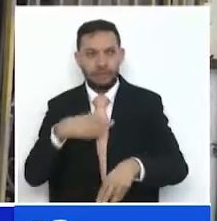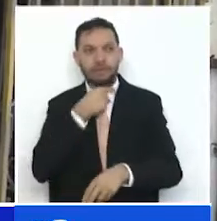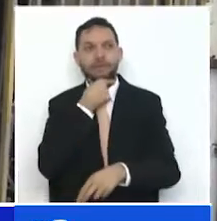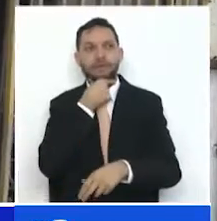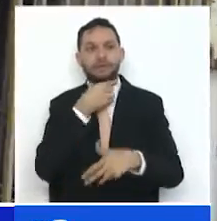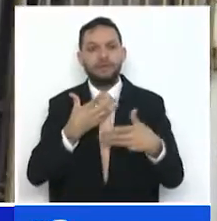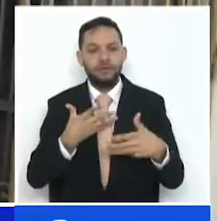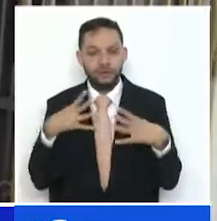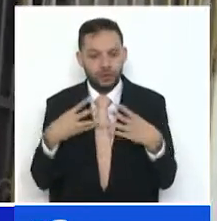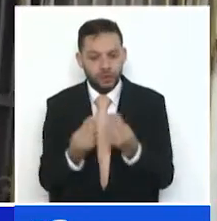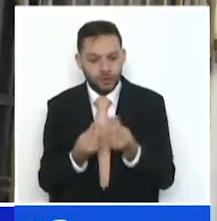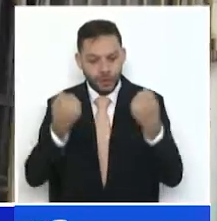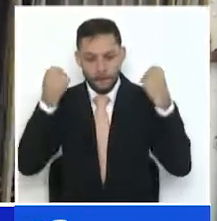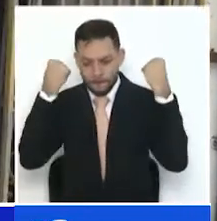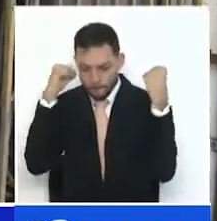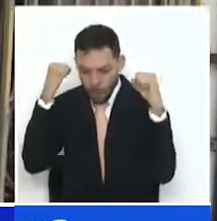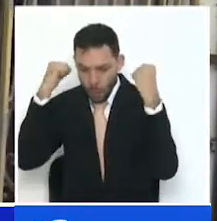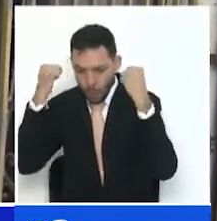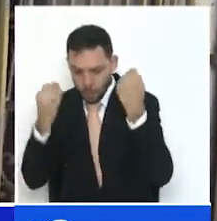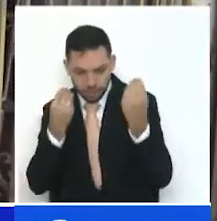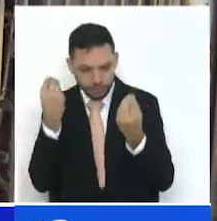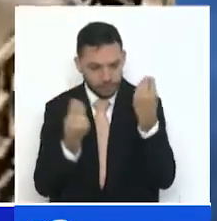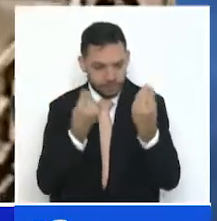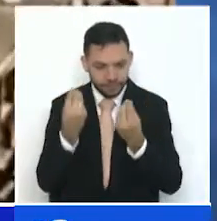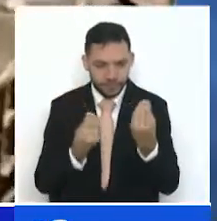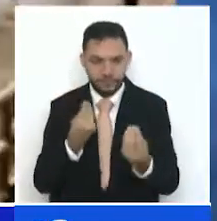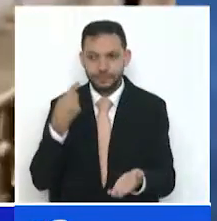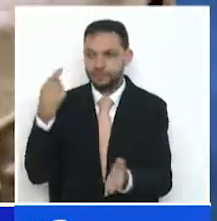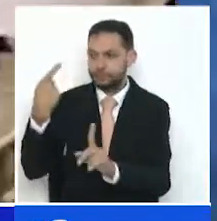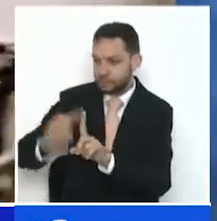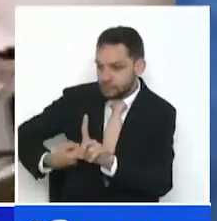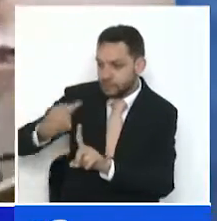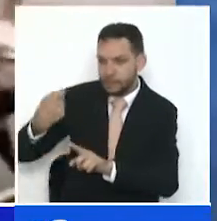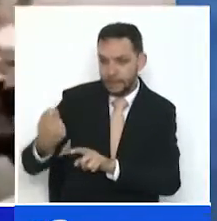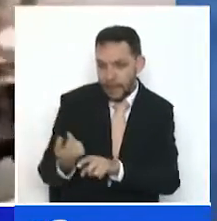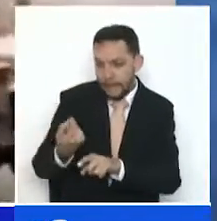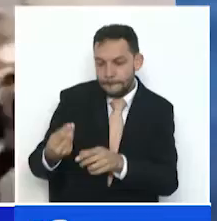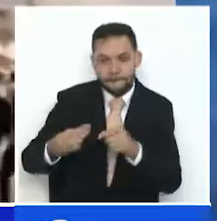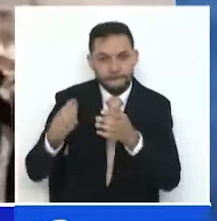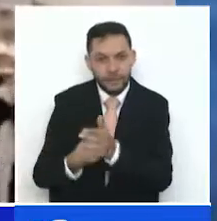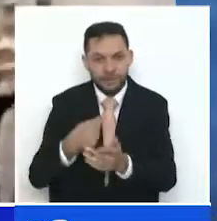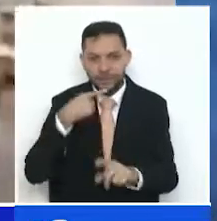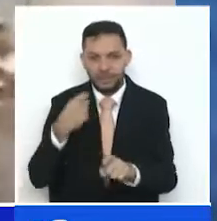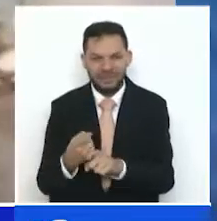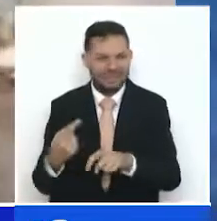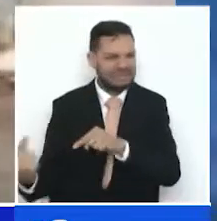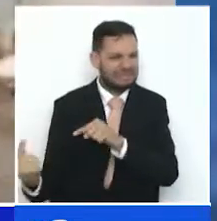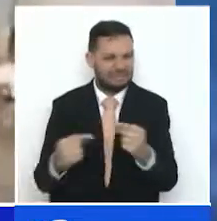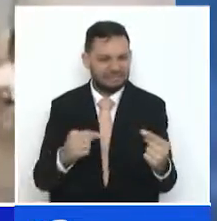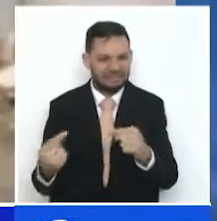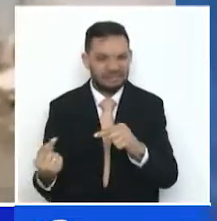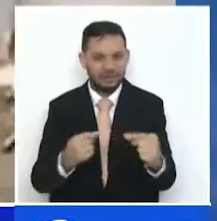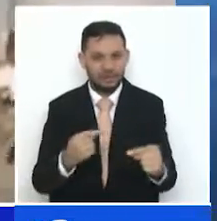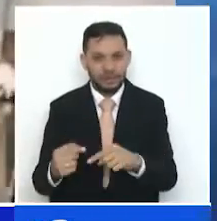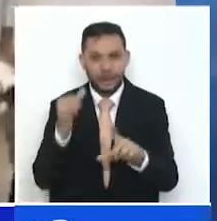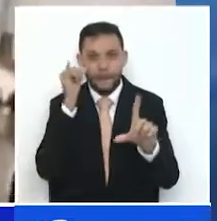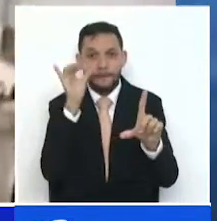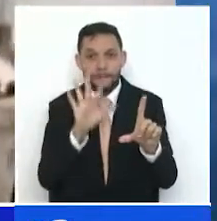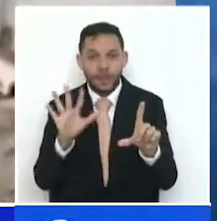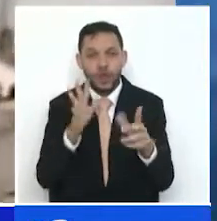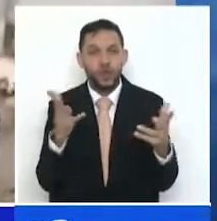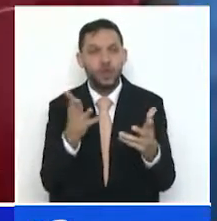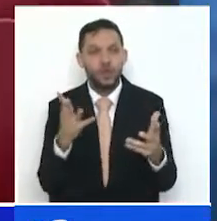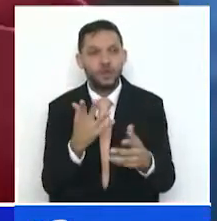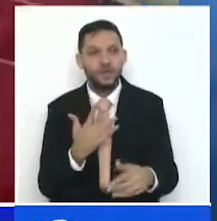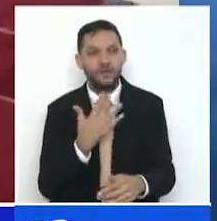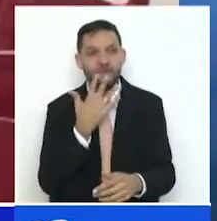preocupados porque es que en realidad nosotros tenemos usted, tenemos que pagar arriendo. La intensidad de los disturbios quedó registrada por las transmisiones en vivo a través de